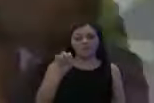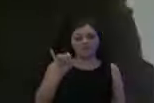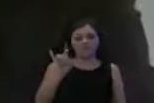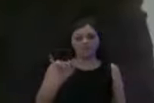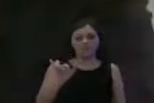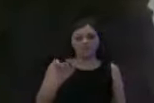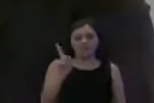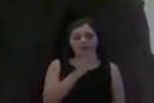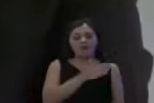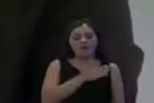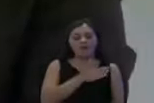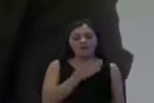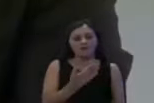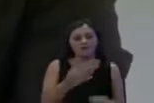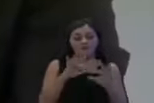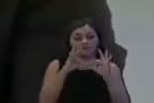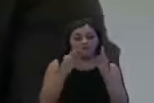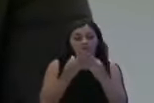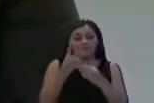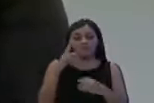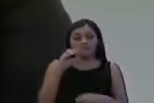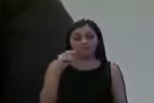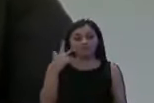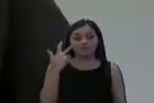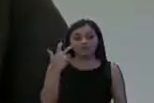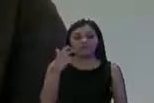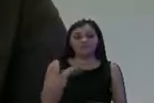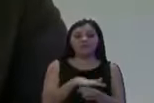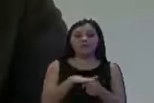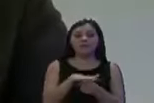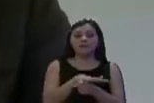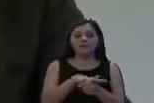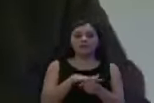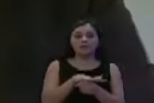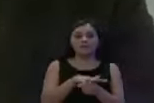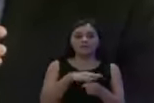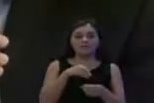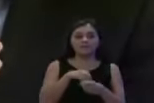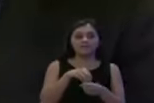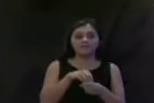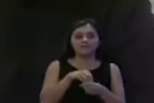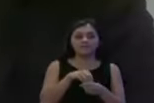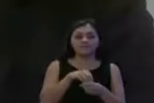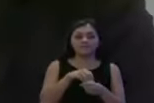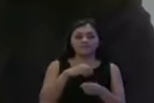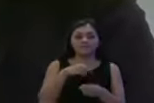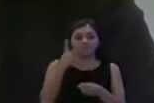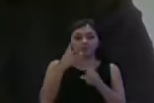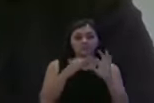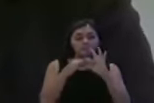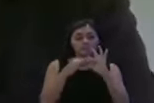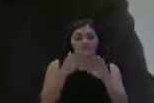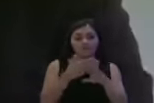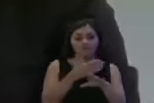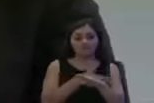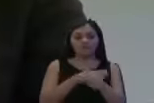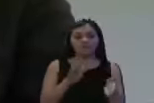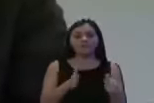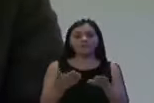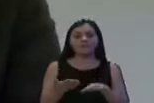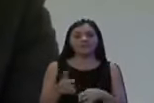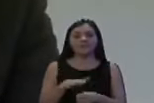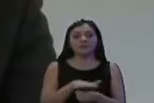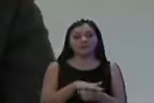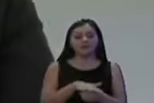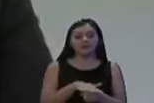sus respectivas familias en el 2013 hubo un deslizamiento donde fallecieron estos dos compañeros el tiempo de ejecución ha sido